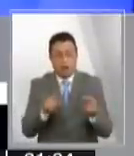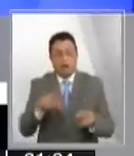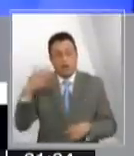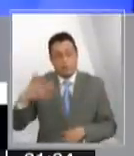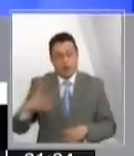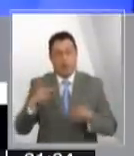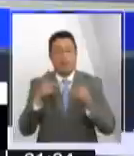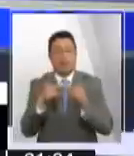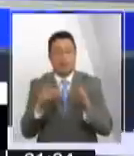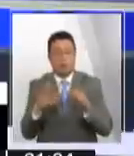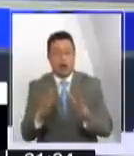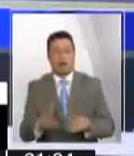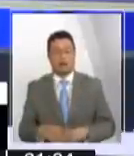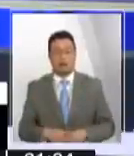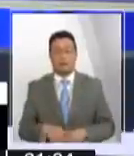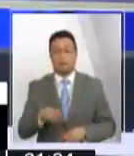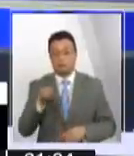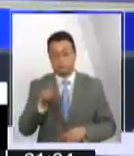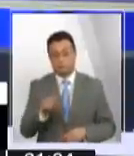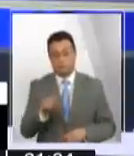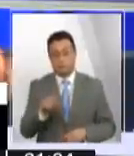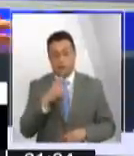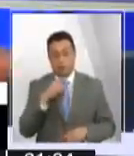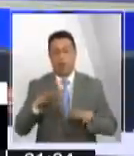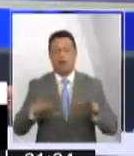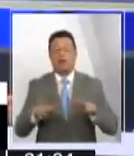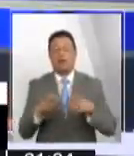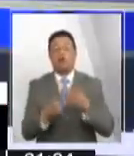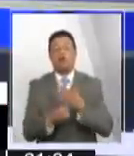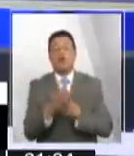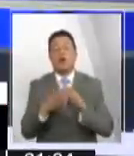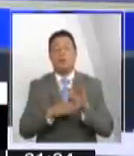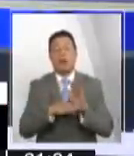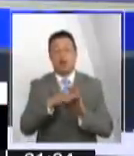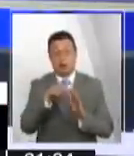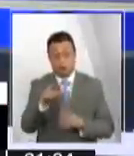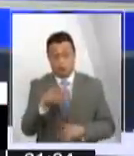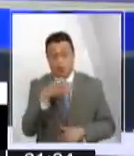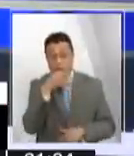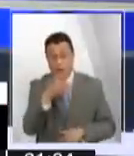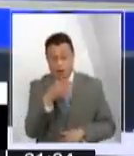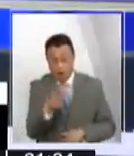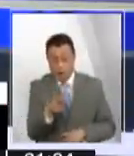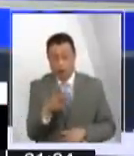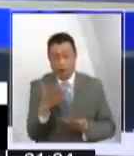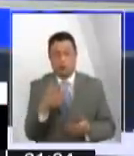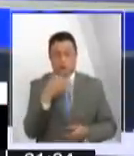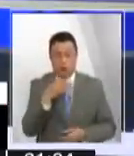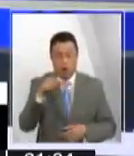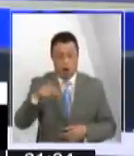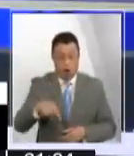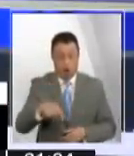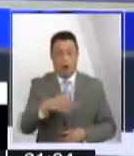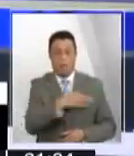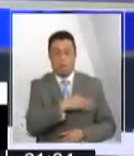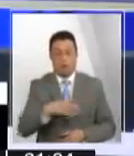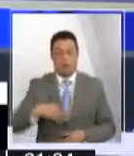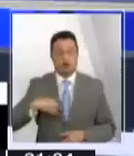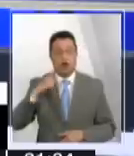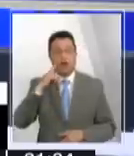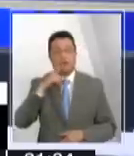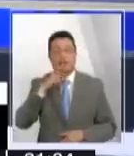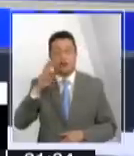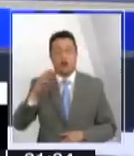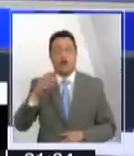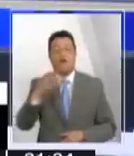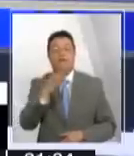democracia. Ahora, ¿y qué reflexionar respecto de la actitud que tuvo la nueva mayoría? En esa reflexión que usted hace, cuando incluso hoy día el ministro del Interior, Mario Fernández, en una